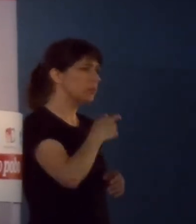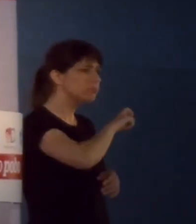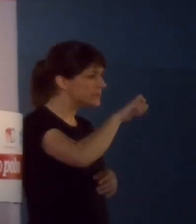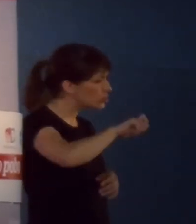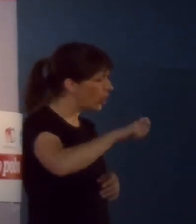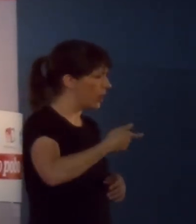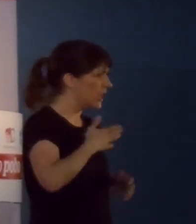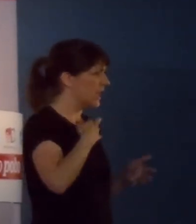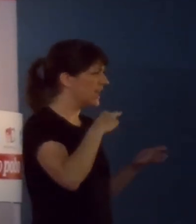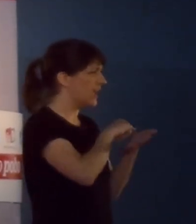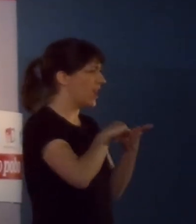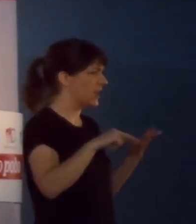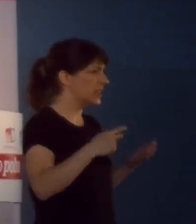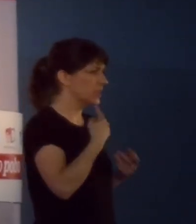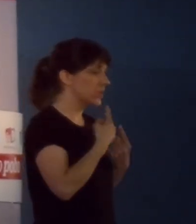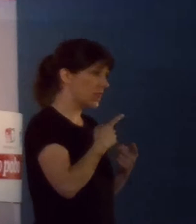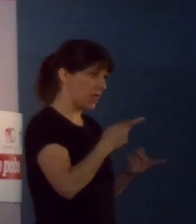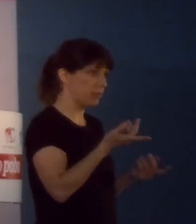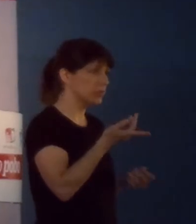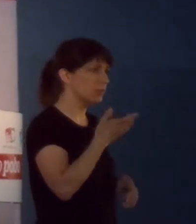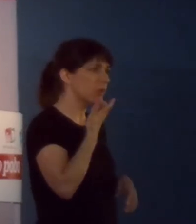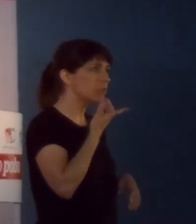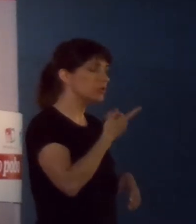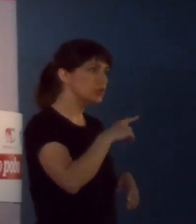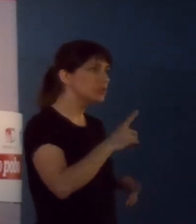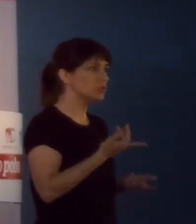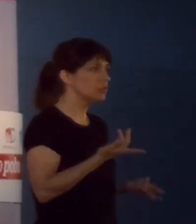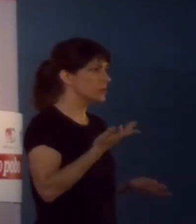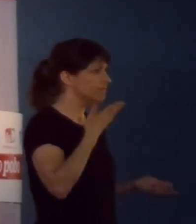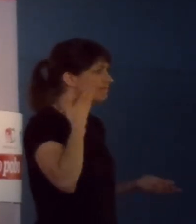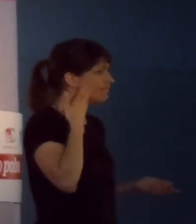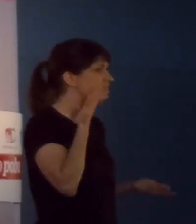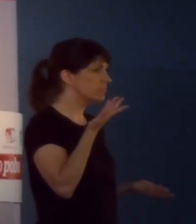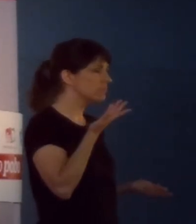galega, que compre xa fermos a dignidade,